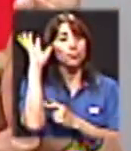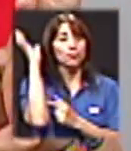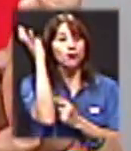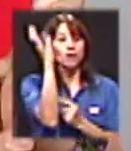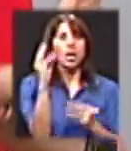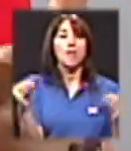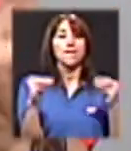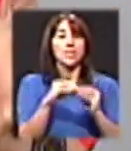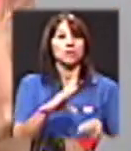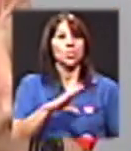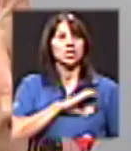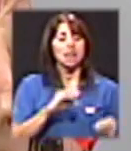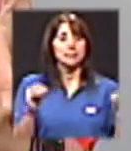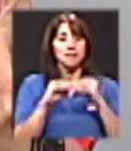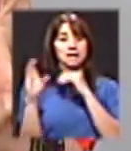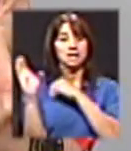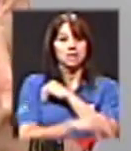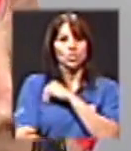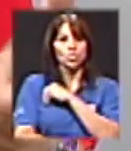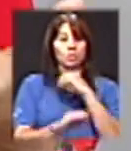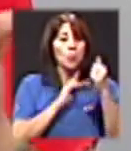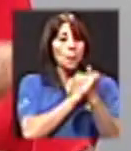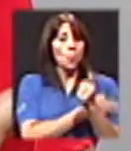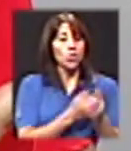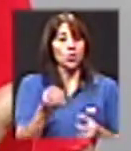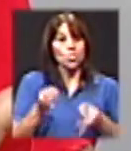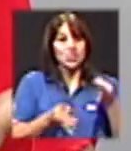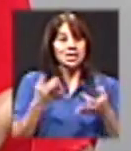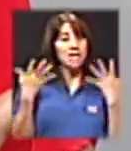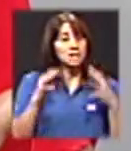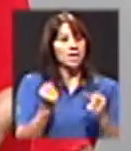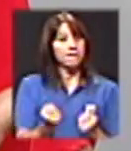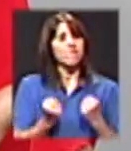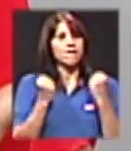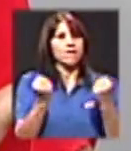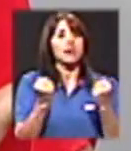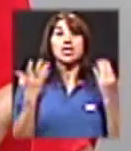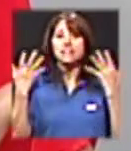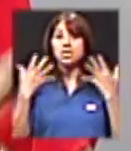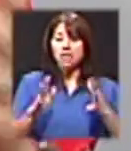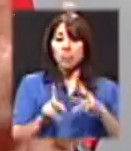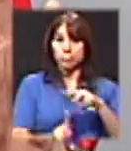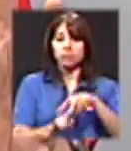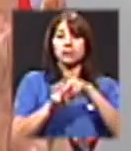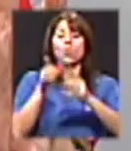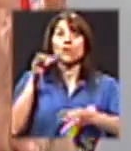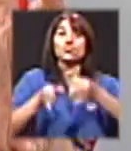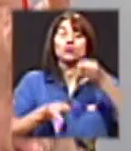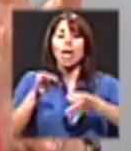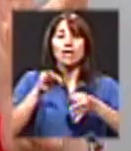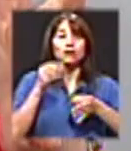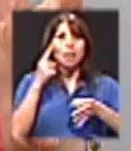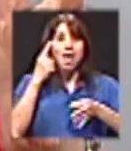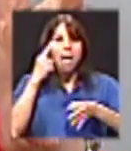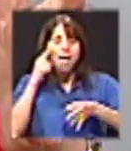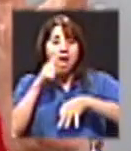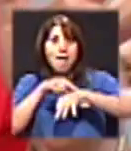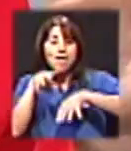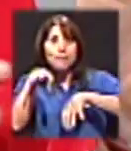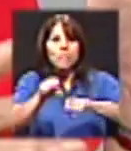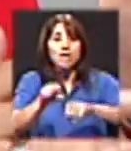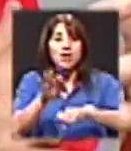más sanción, se reforzó el Poder Judicial, se hicieron los juzgados de flagrancia. Entonces fue una producción de privados de